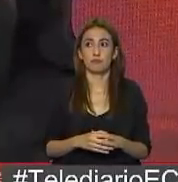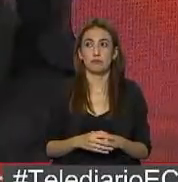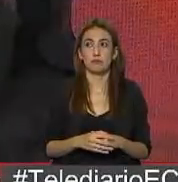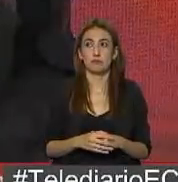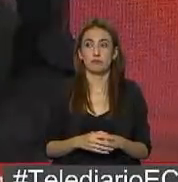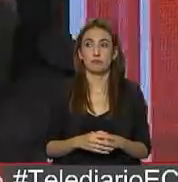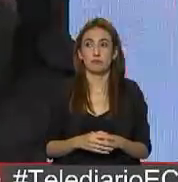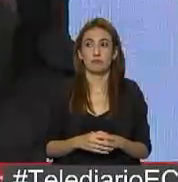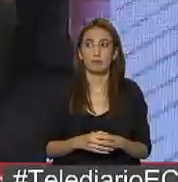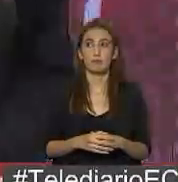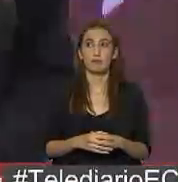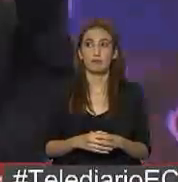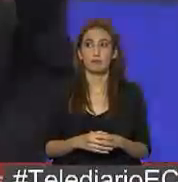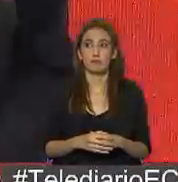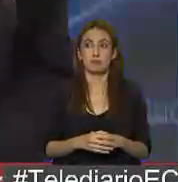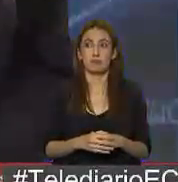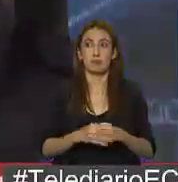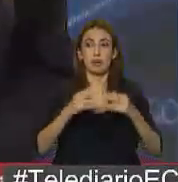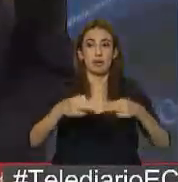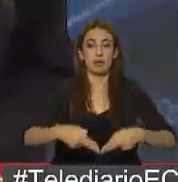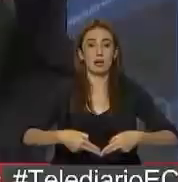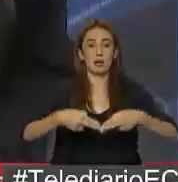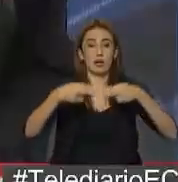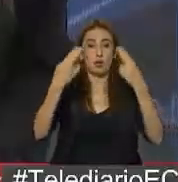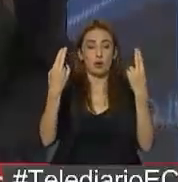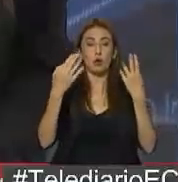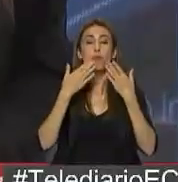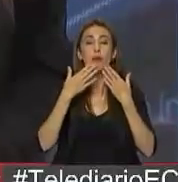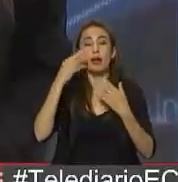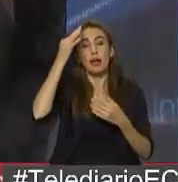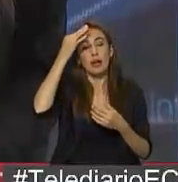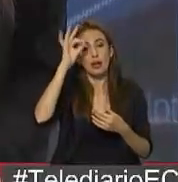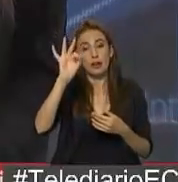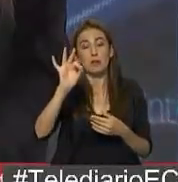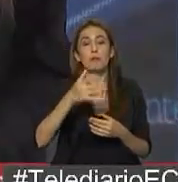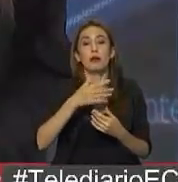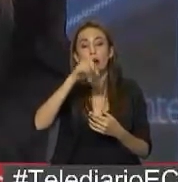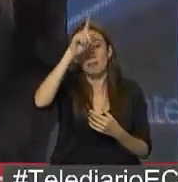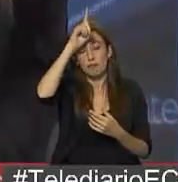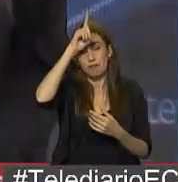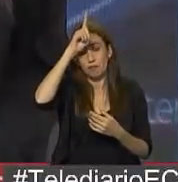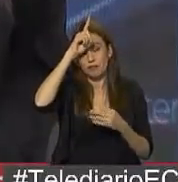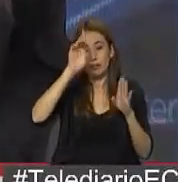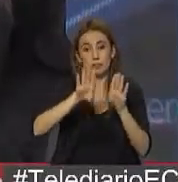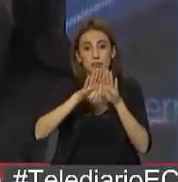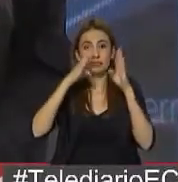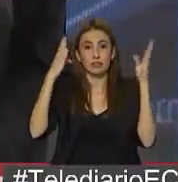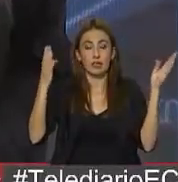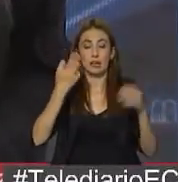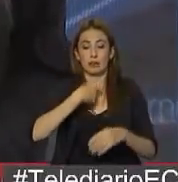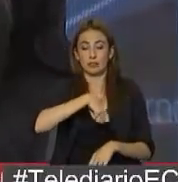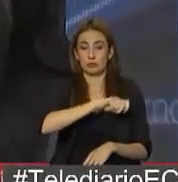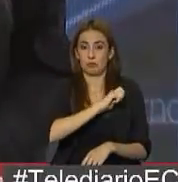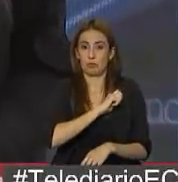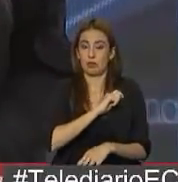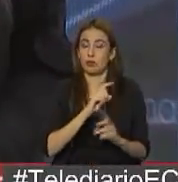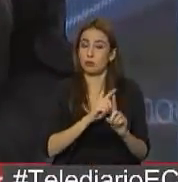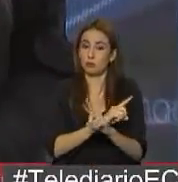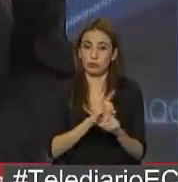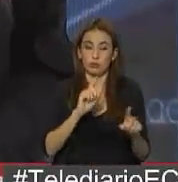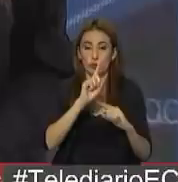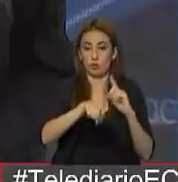Y reabren las fronteras internas de Europa. Alemania y Francia restablecen la libre circulación, mientras España no dará el paso